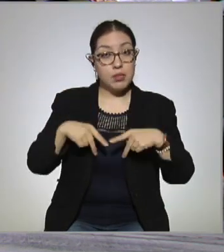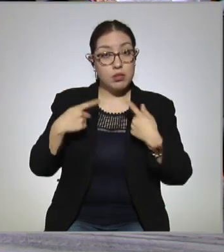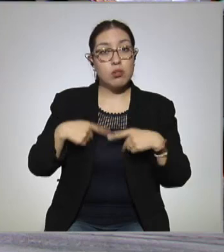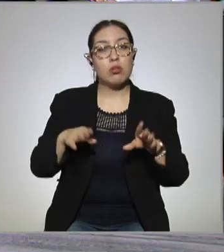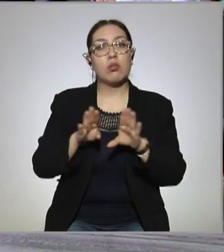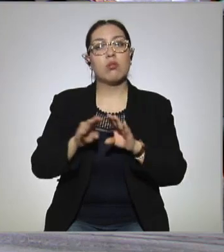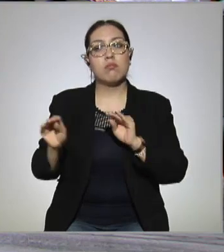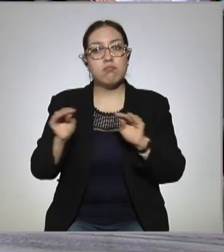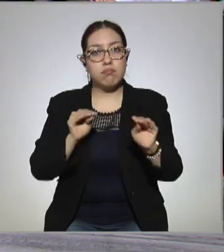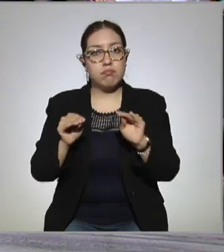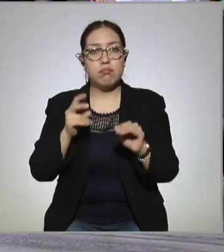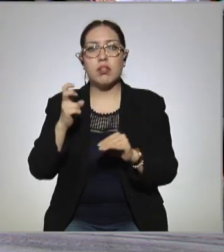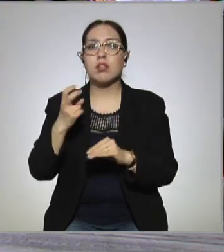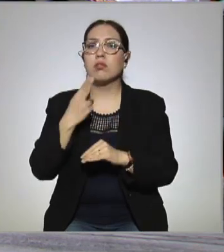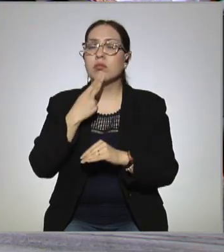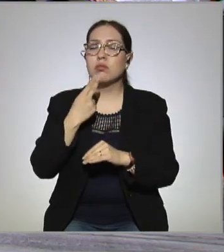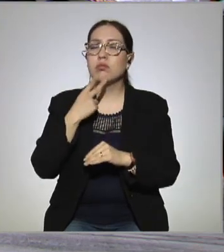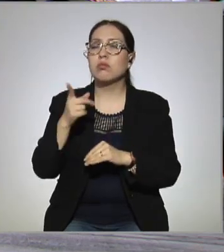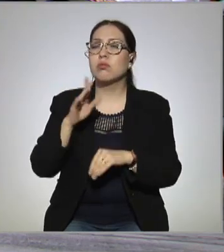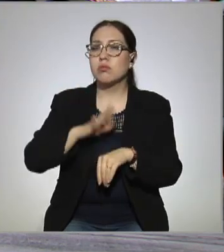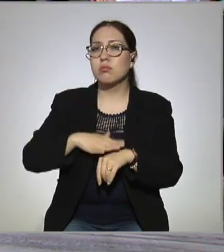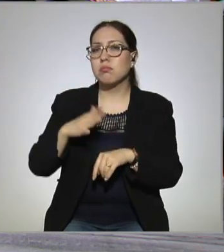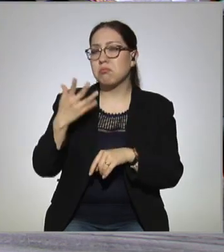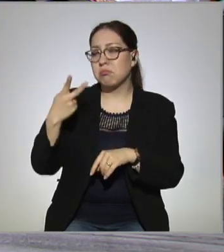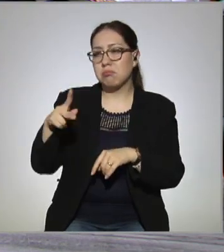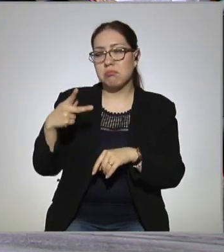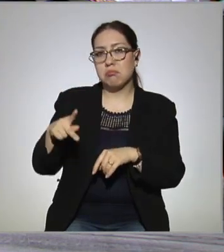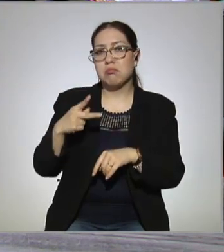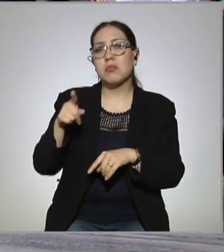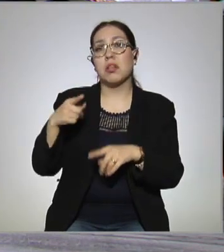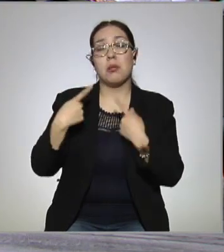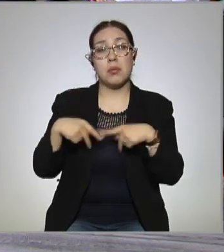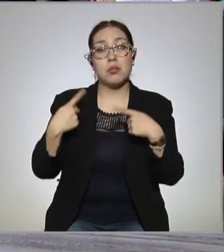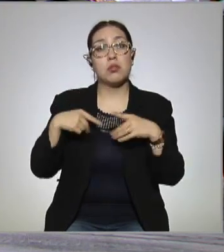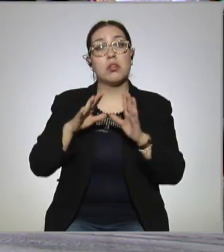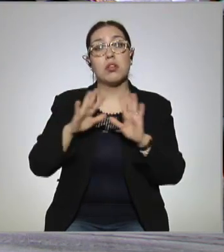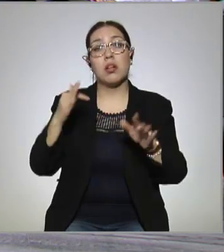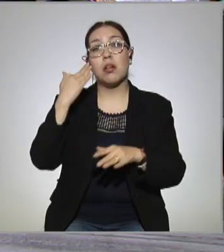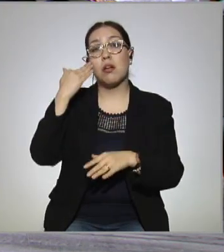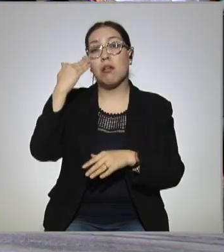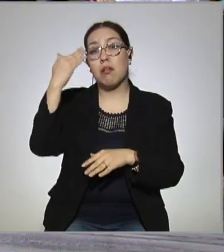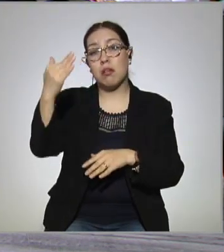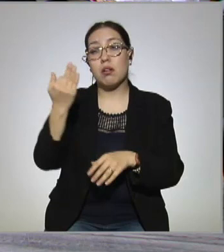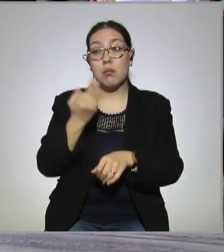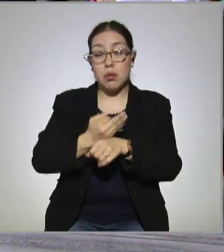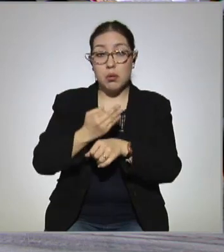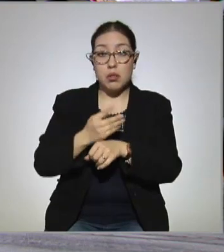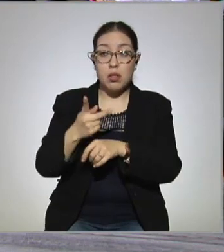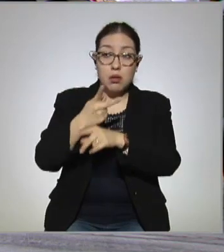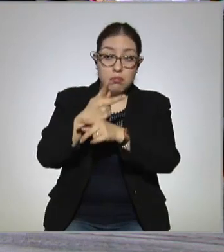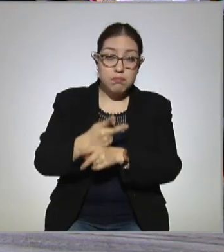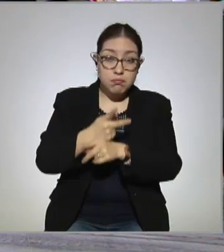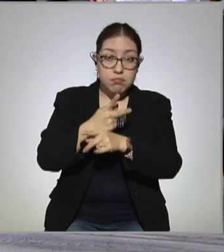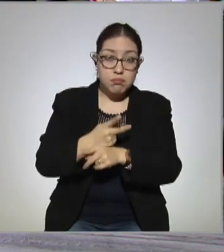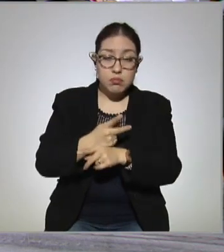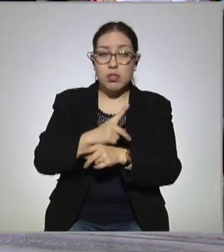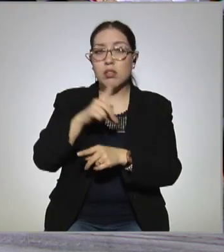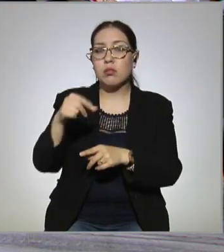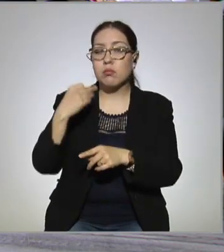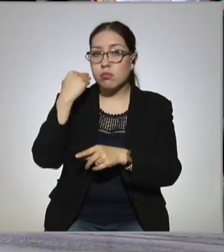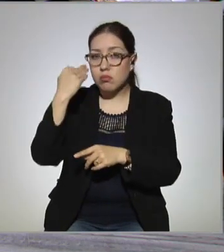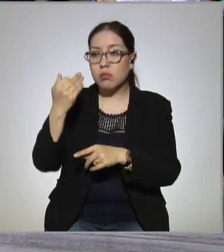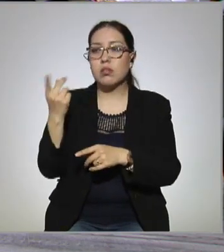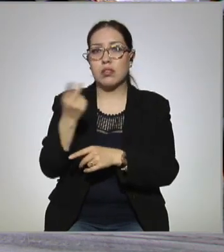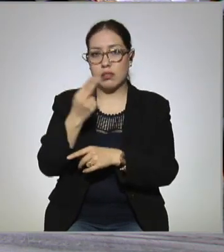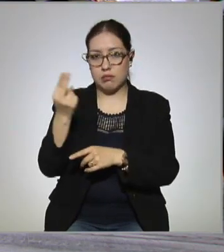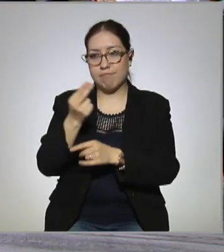una lesión usualmente crónica, el paciente ya reposó un largo rato anteriormente. Poner reposo ahorita no tendría sentido. Vamos a fortalecerlo mucho,